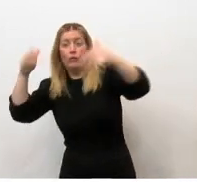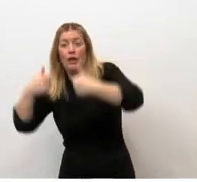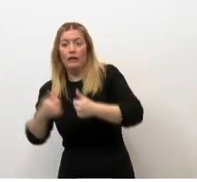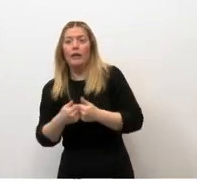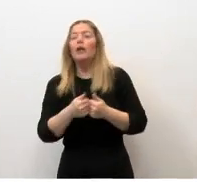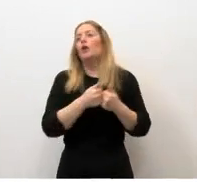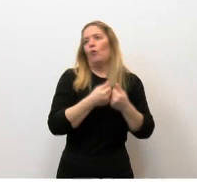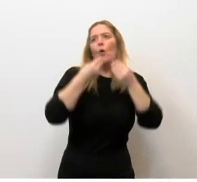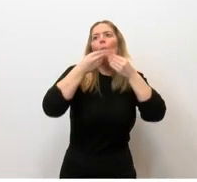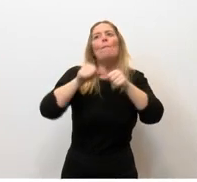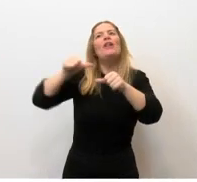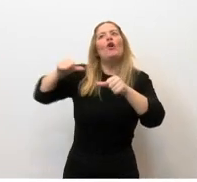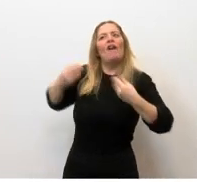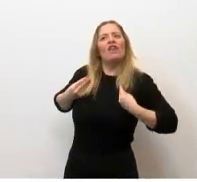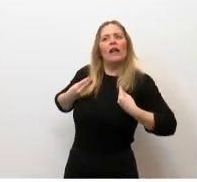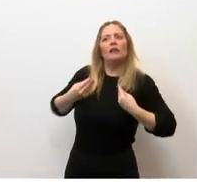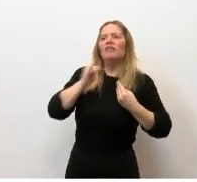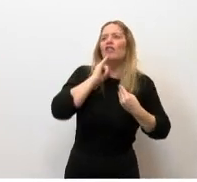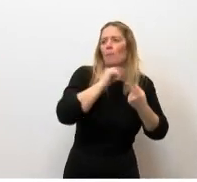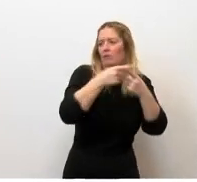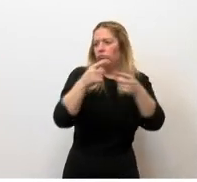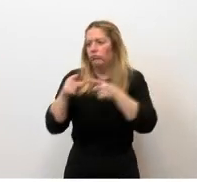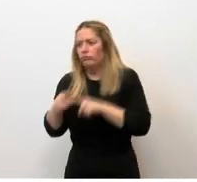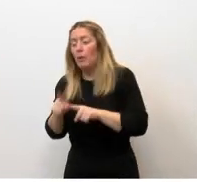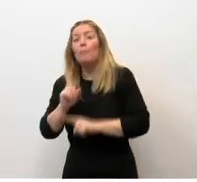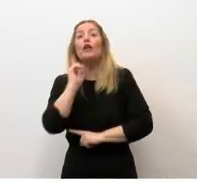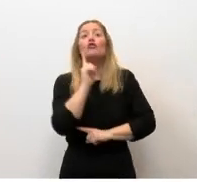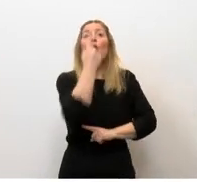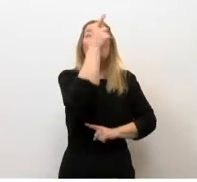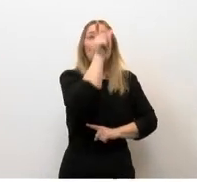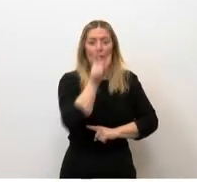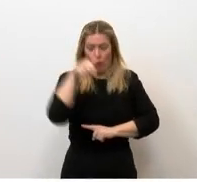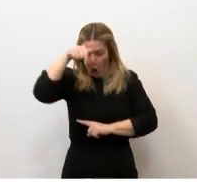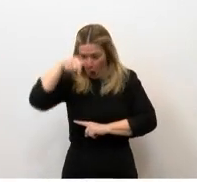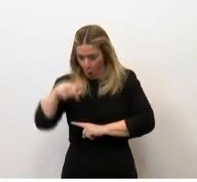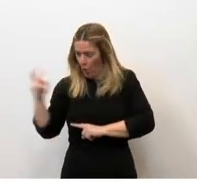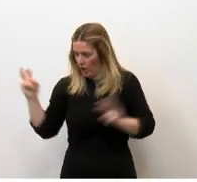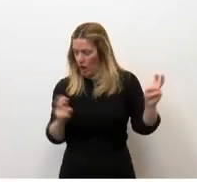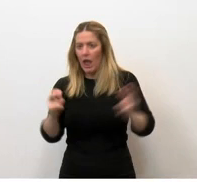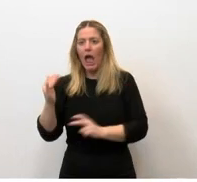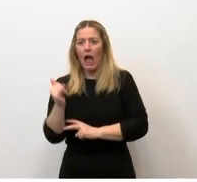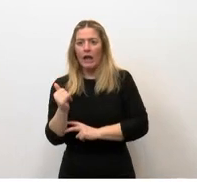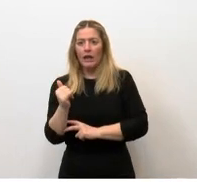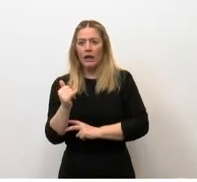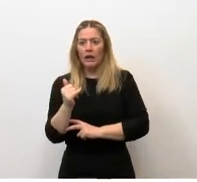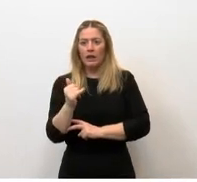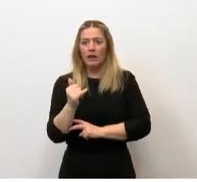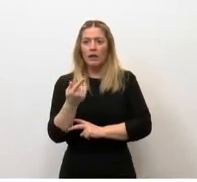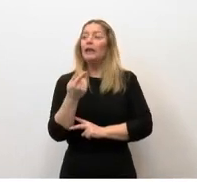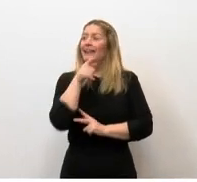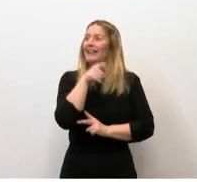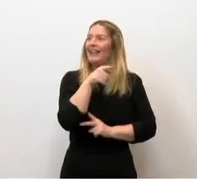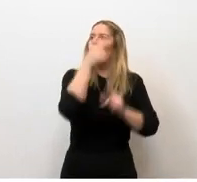pero solo una persona de los que estamos hoy aquí tiene como dato entrado en la ocupación